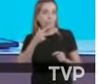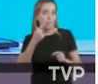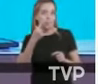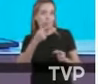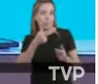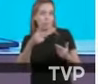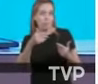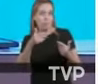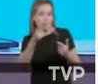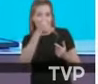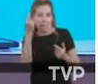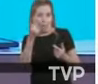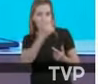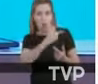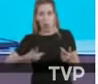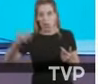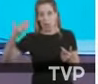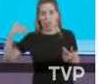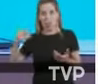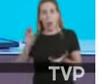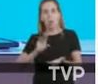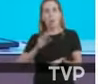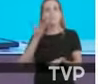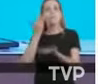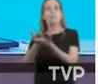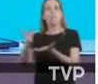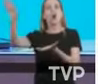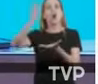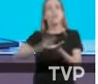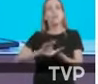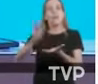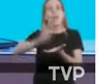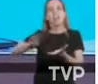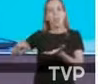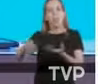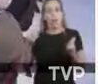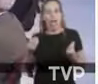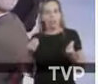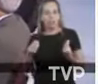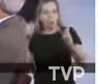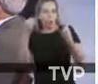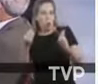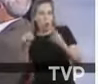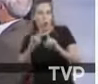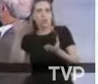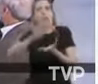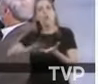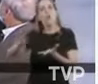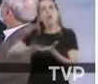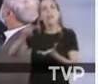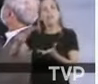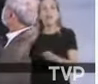lo cual, es muy difícil explicarle al mundo que eso es una deuda contraída por una dictadura, de modo...